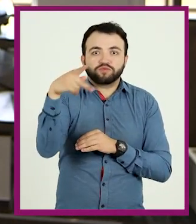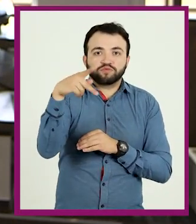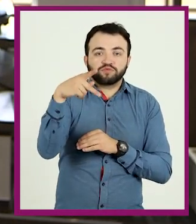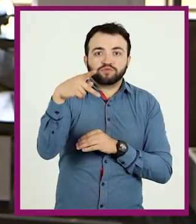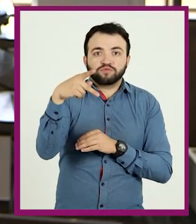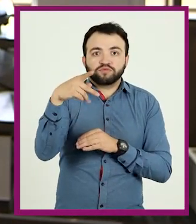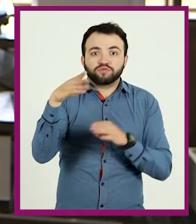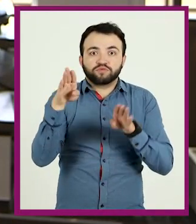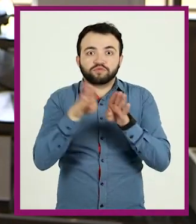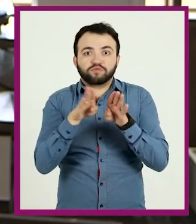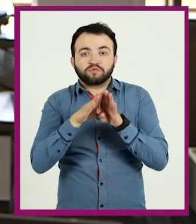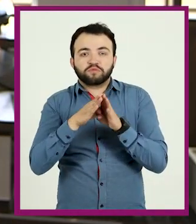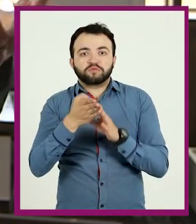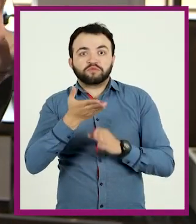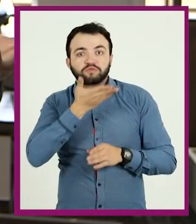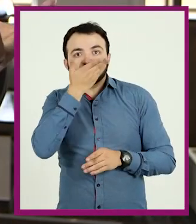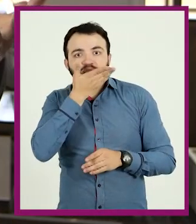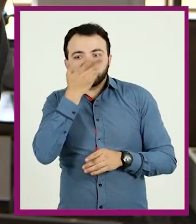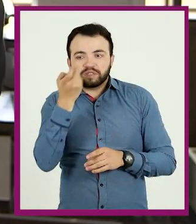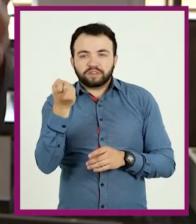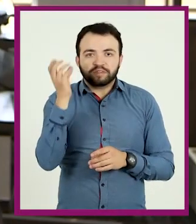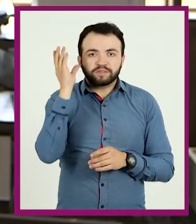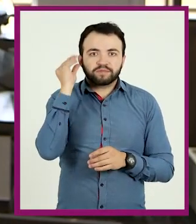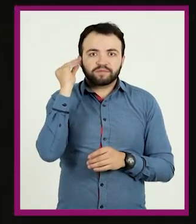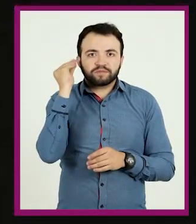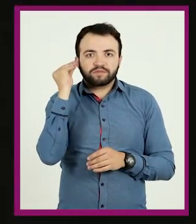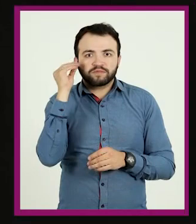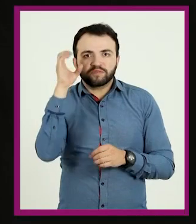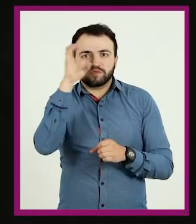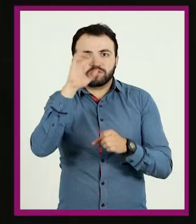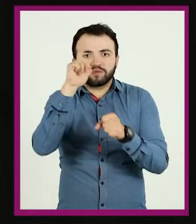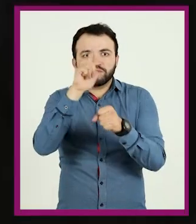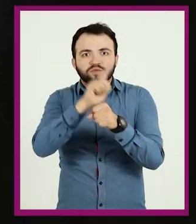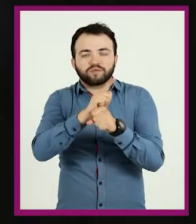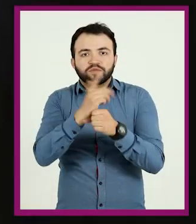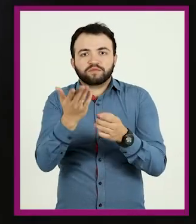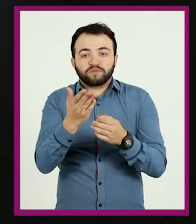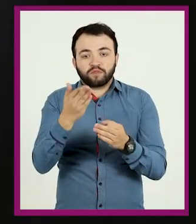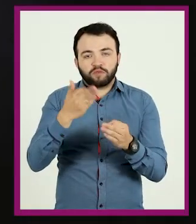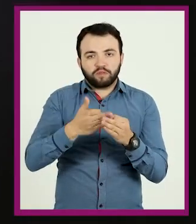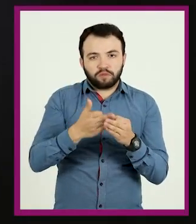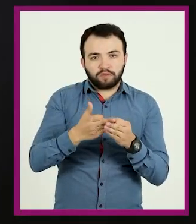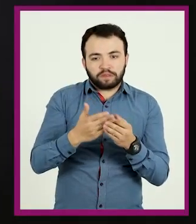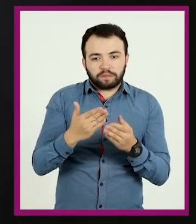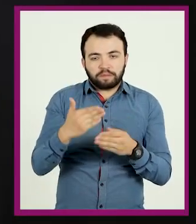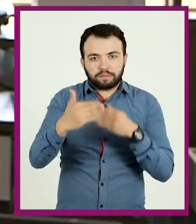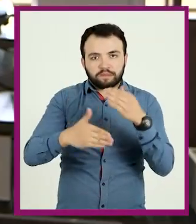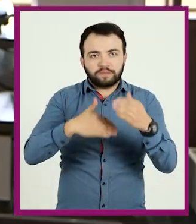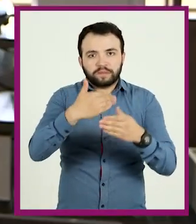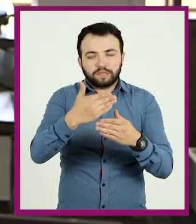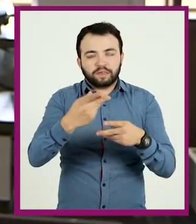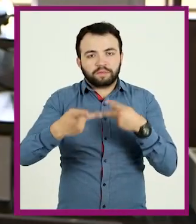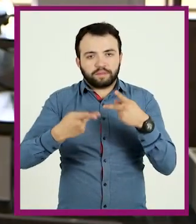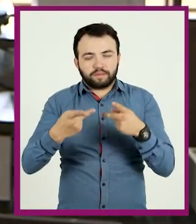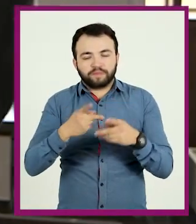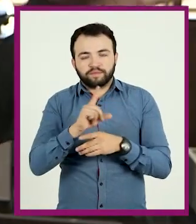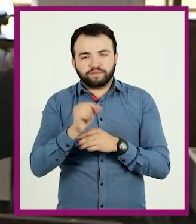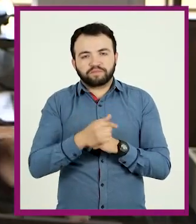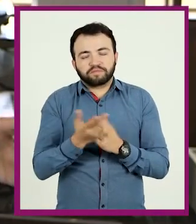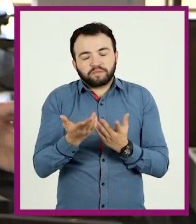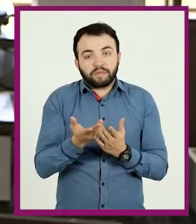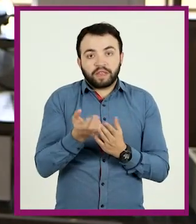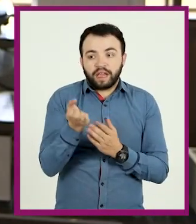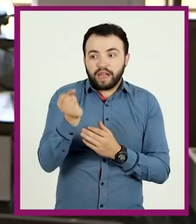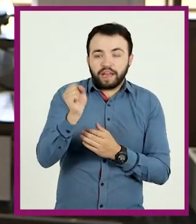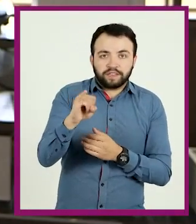de la India, llevando a esa música culta del norte de la India, de la cual hablaremos más adelante en otro programa. Pero en fin,